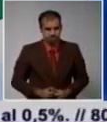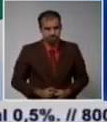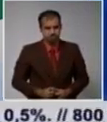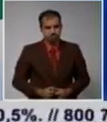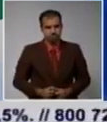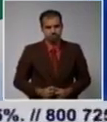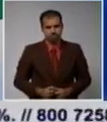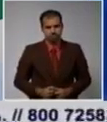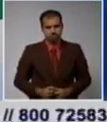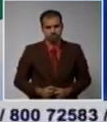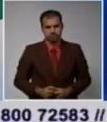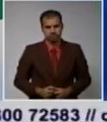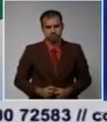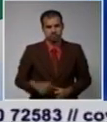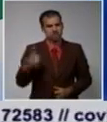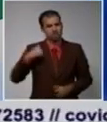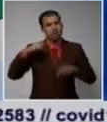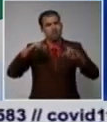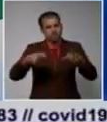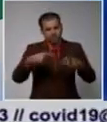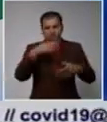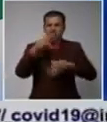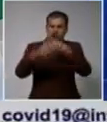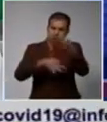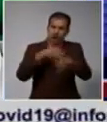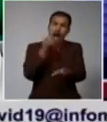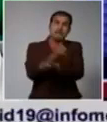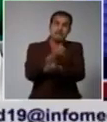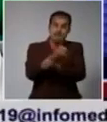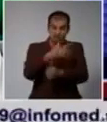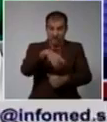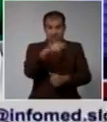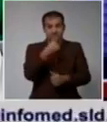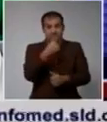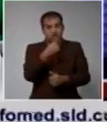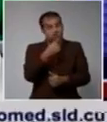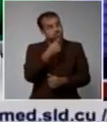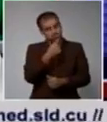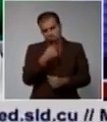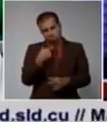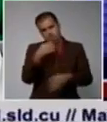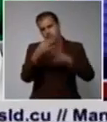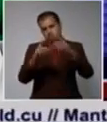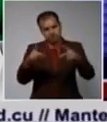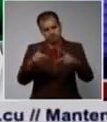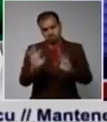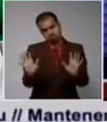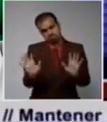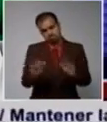explicar el riesgo de este grupo de población. Creo que los casos graves,